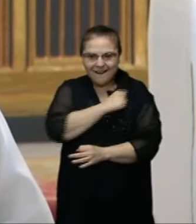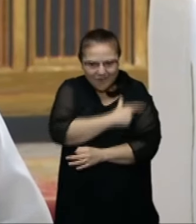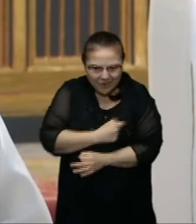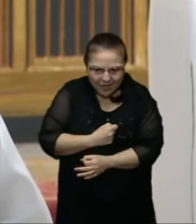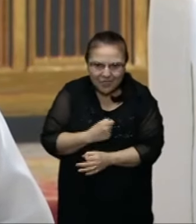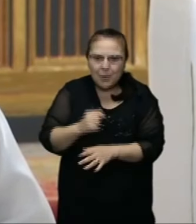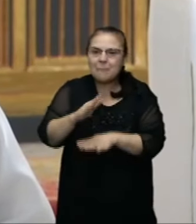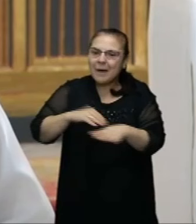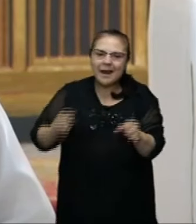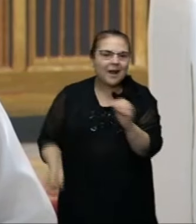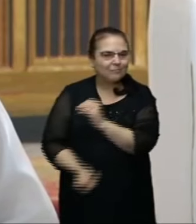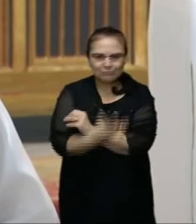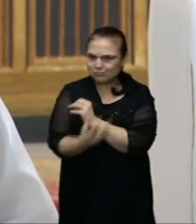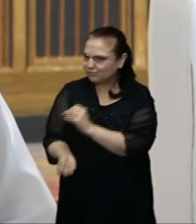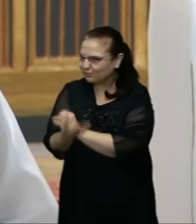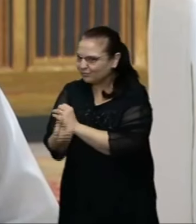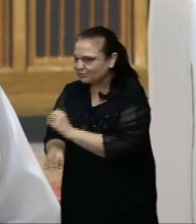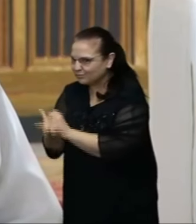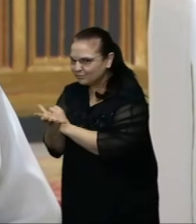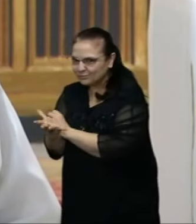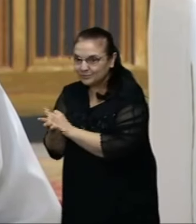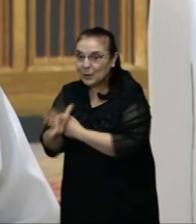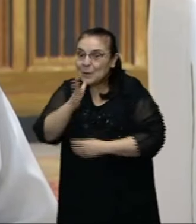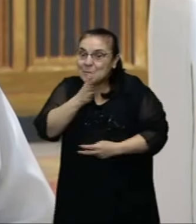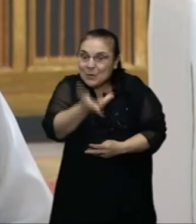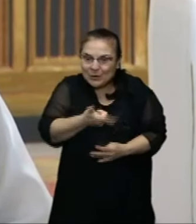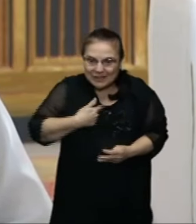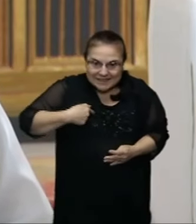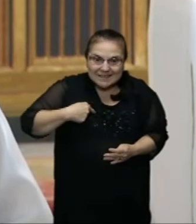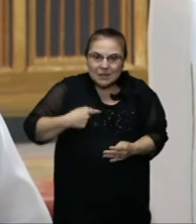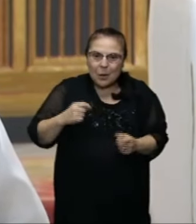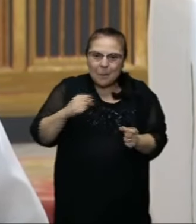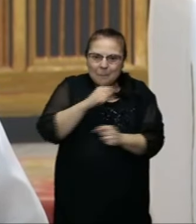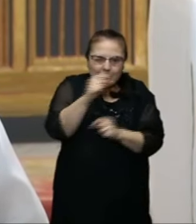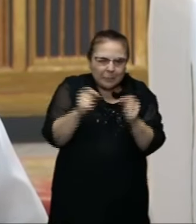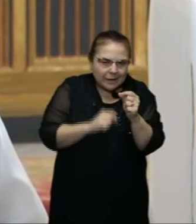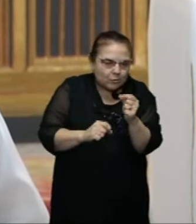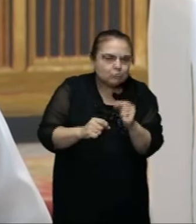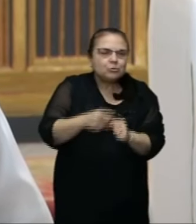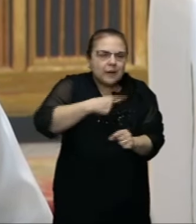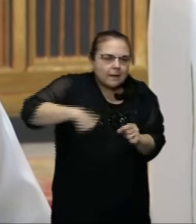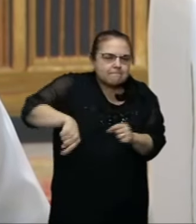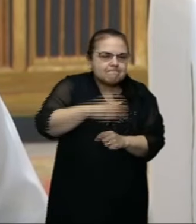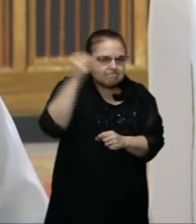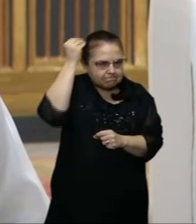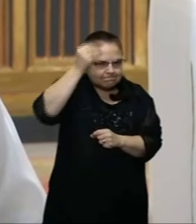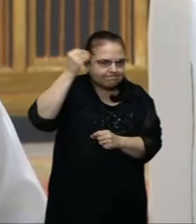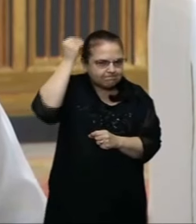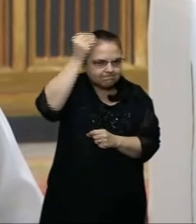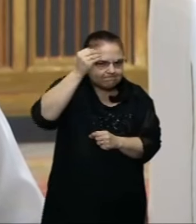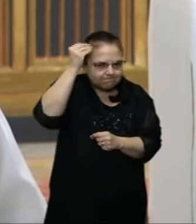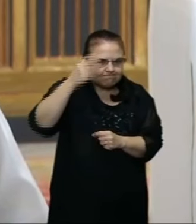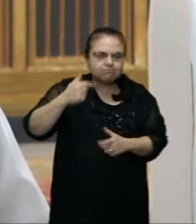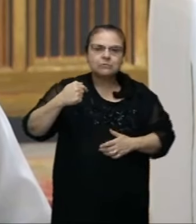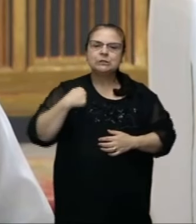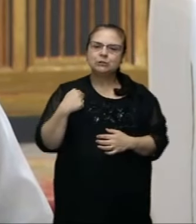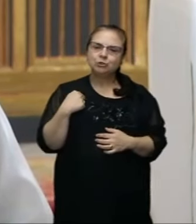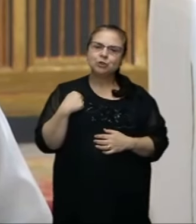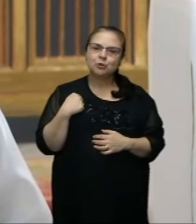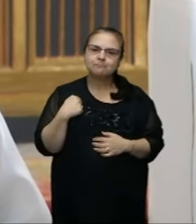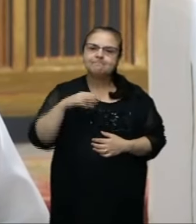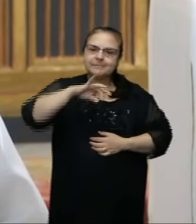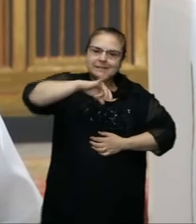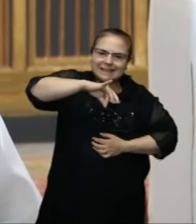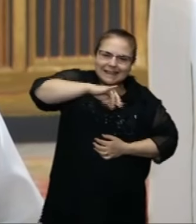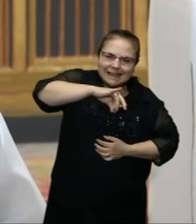cada vez más fruto. Por eso esa es como la pregunta que nos tenemos que hacer, ¿no? ¿Qué tipo de tierra estamos siendo